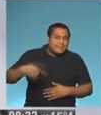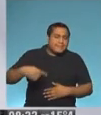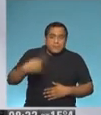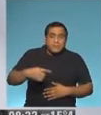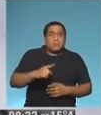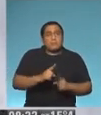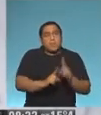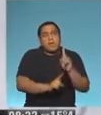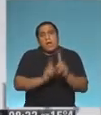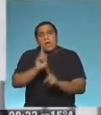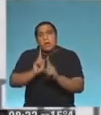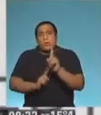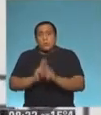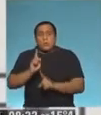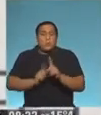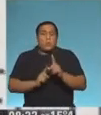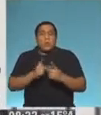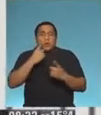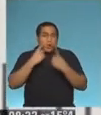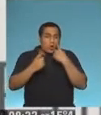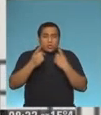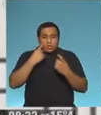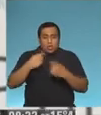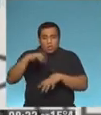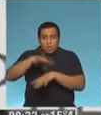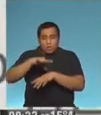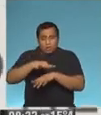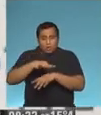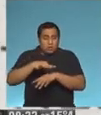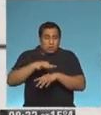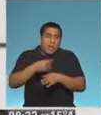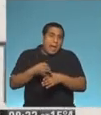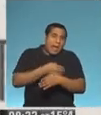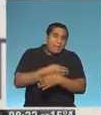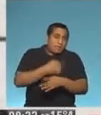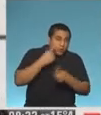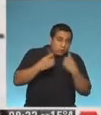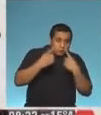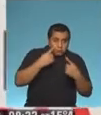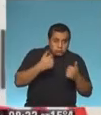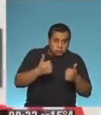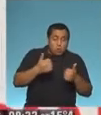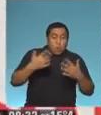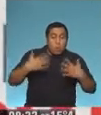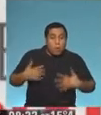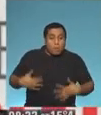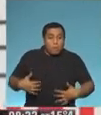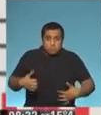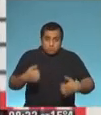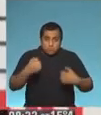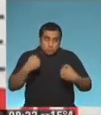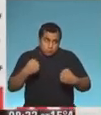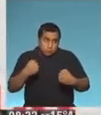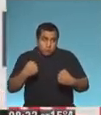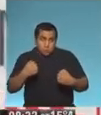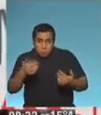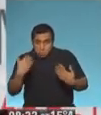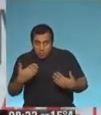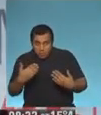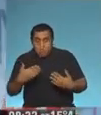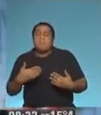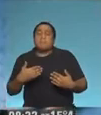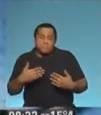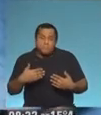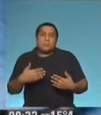que, por supuesto, con un control médico previo y cuando las condiciones físicas de esa persona así lo permitan, por lo